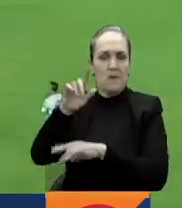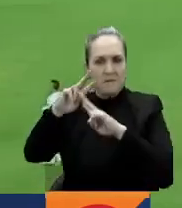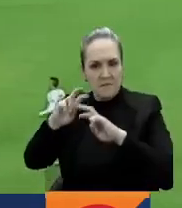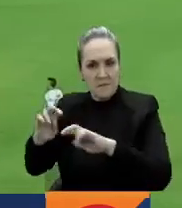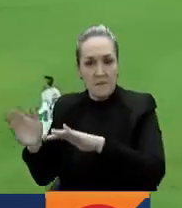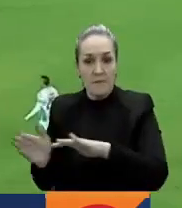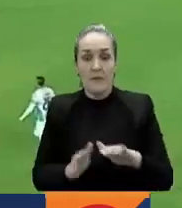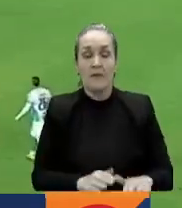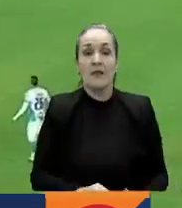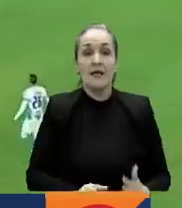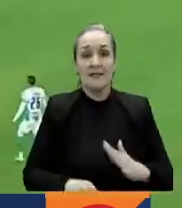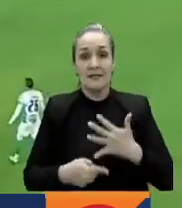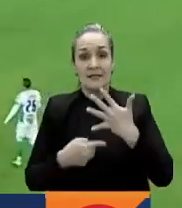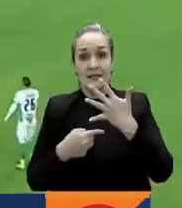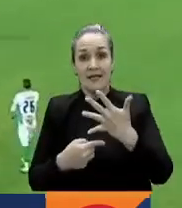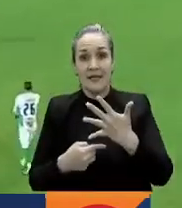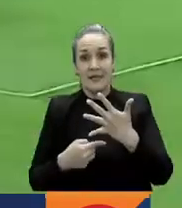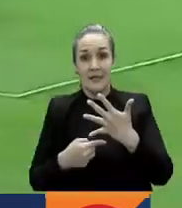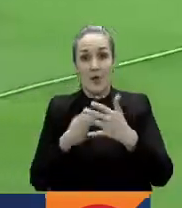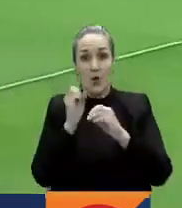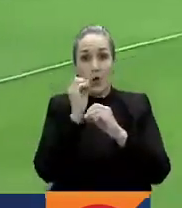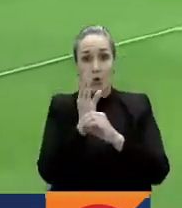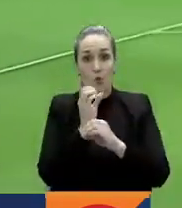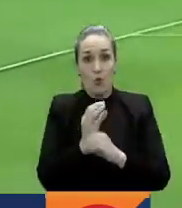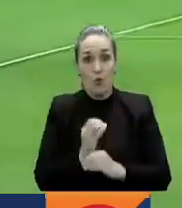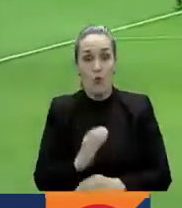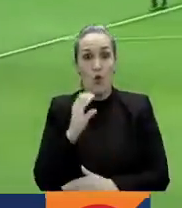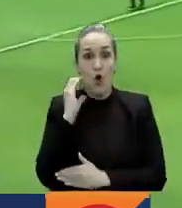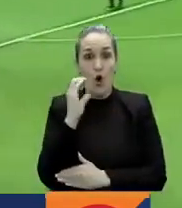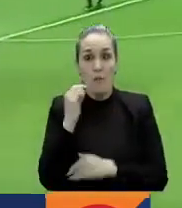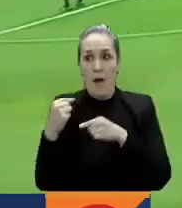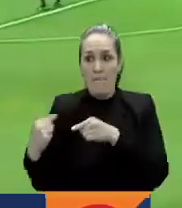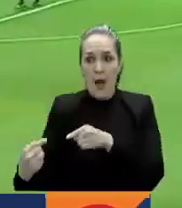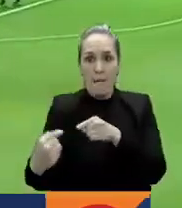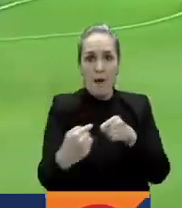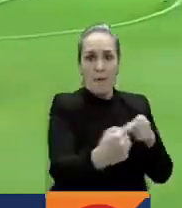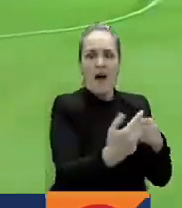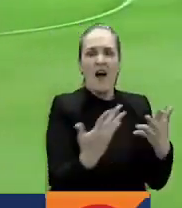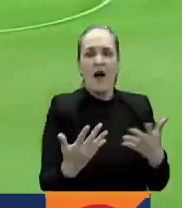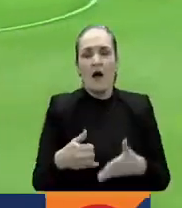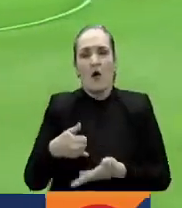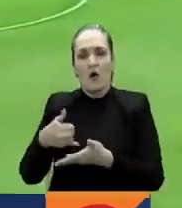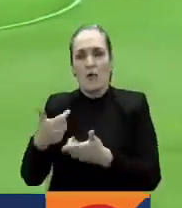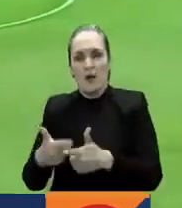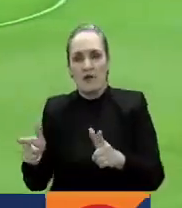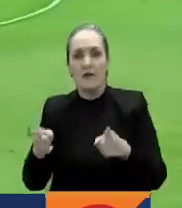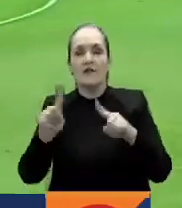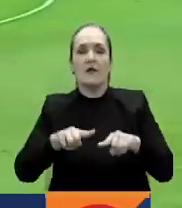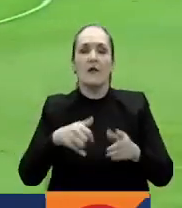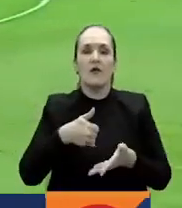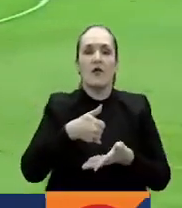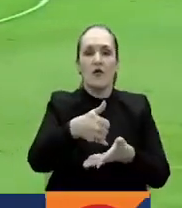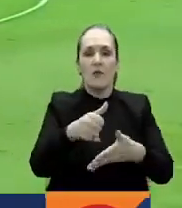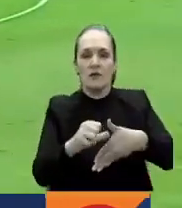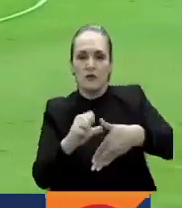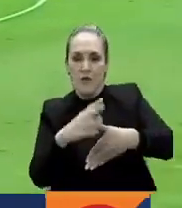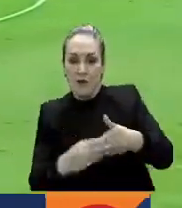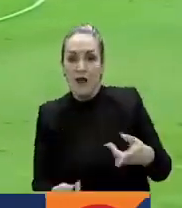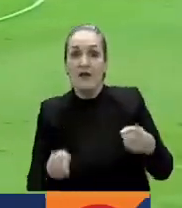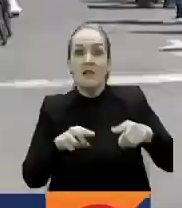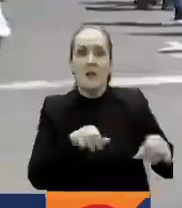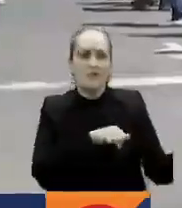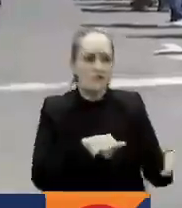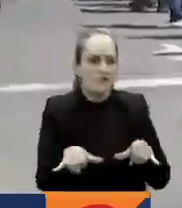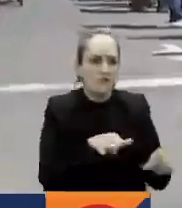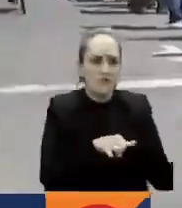6 equipos colombianos tienen compromisos en la Copa Libertadores y en la Suramericana. Empieza el Campeonato Panamericano de Ciclismo de Ruta en Panamá